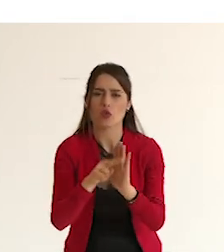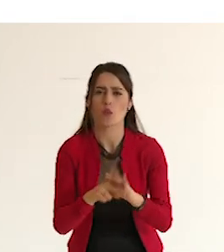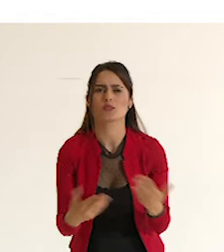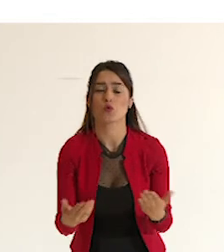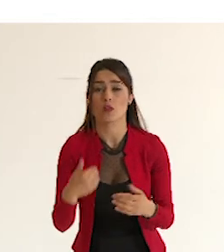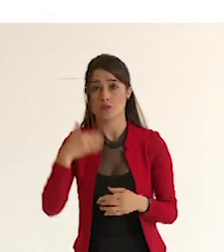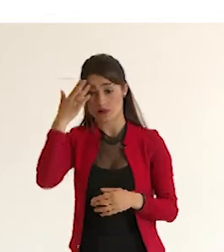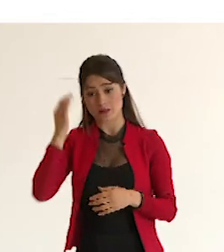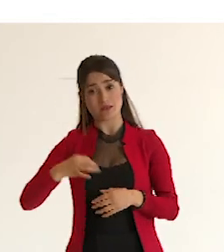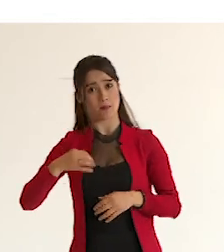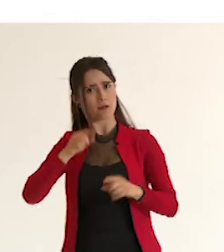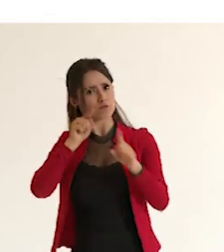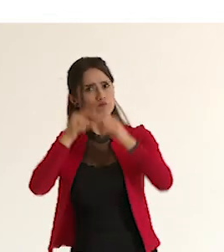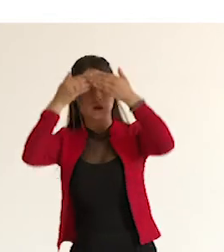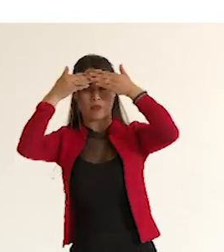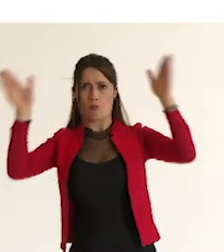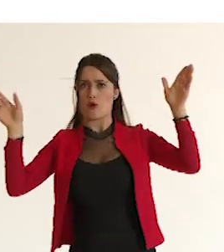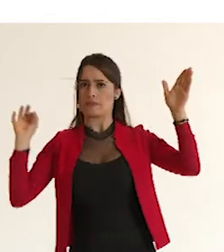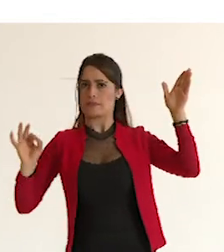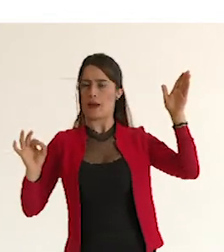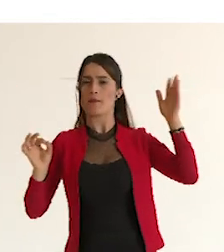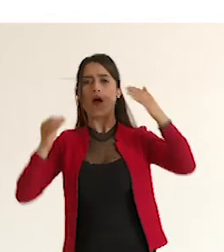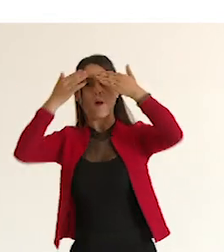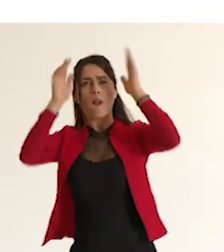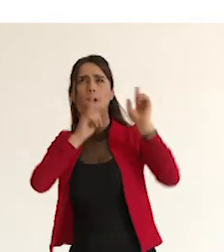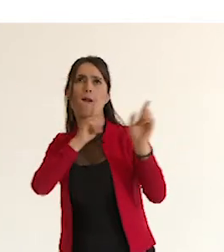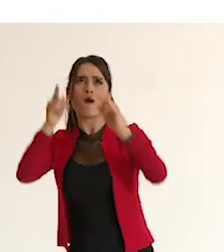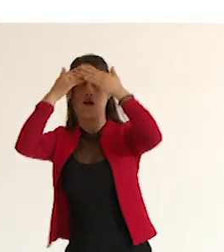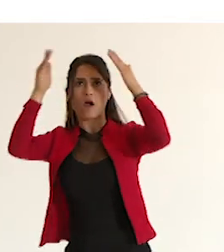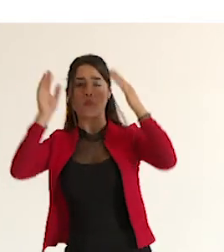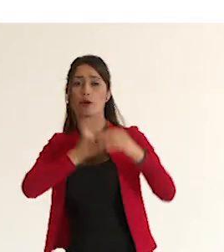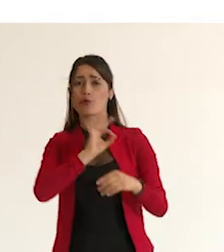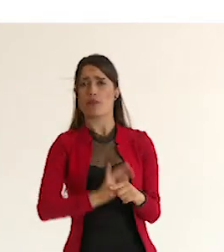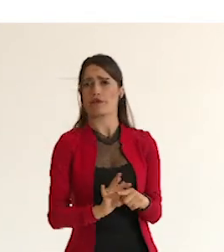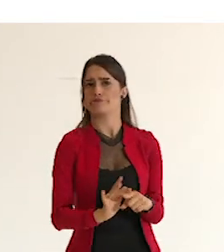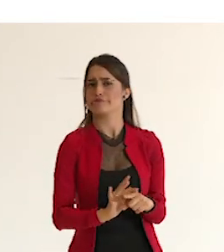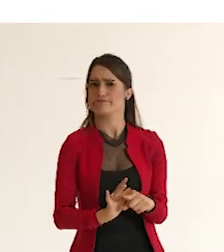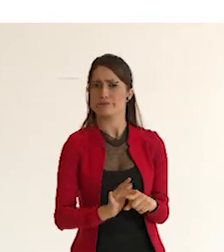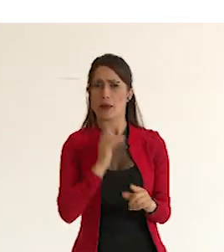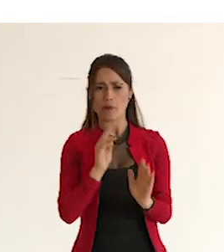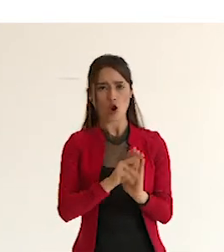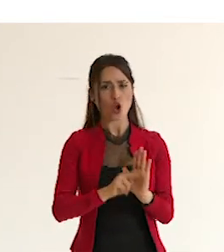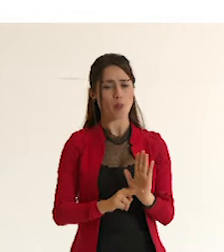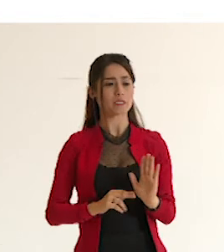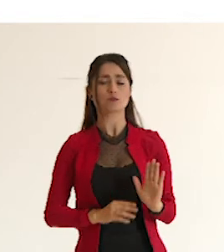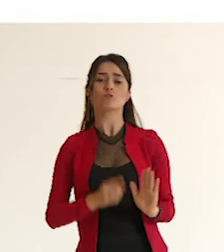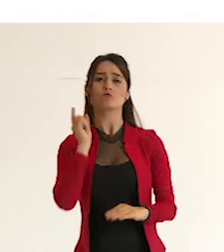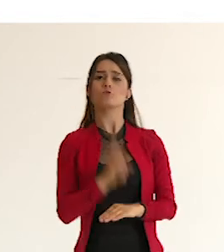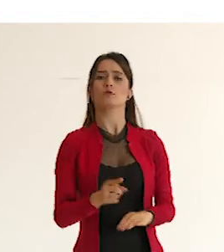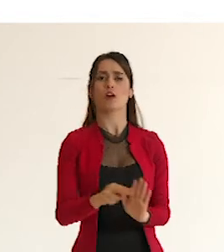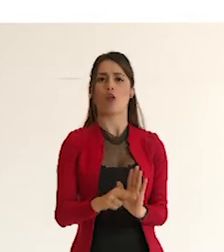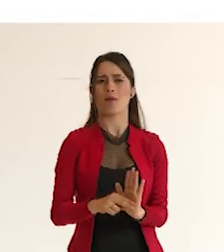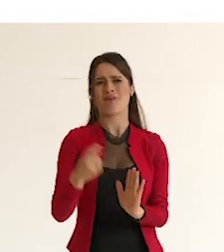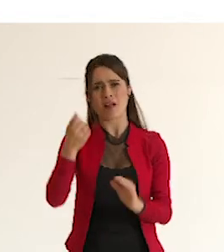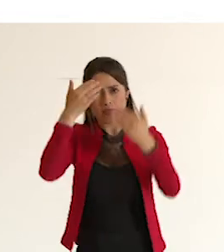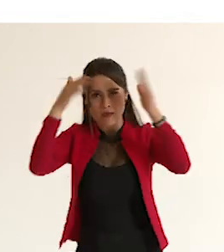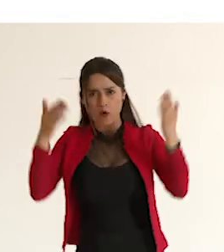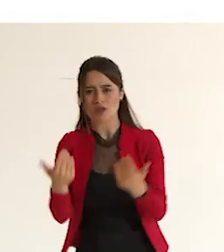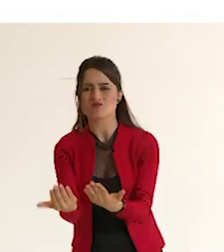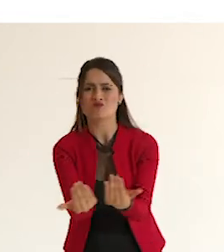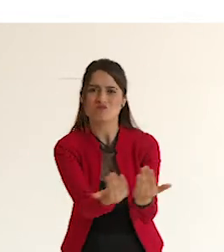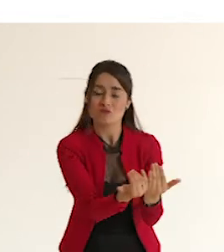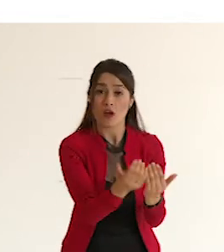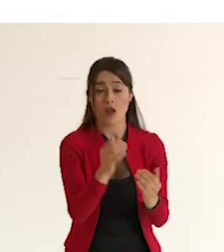democracia pero casi nadie actúa de manera democrática cuando tiene que tomar decisiones en relación con sus estudiantes si el profesor